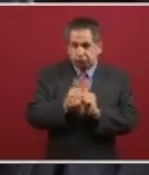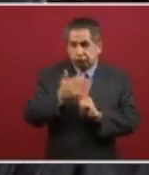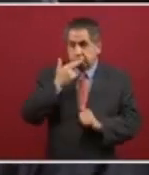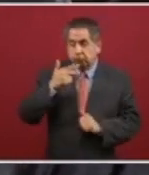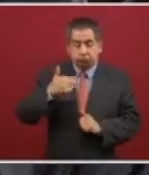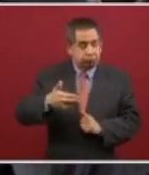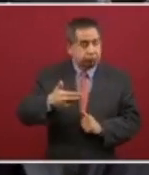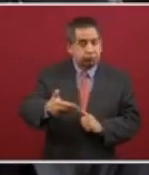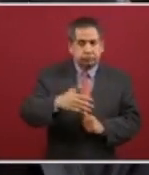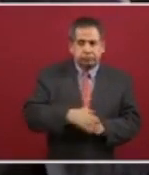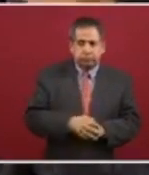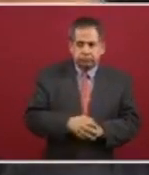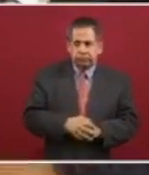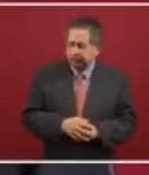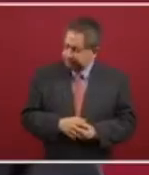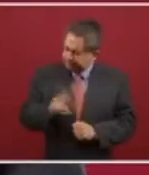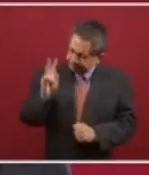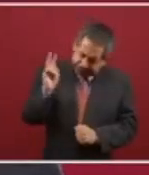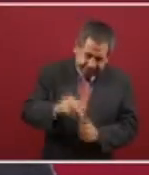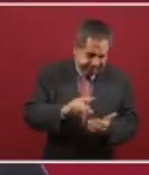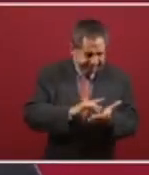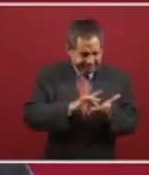Agradezco mucho, mucho, mucho